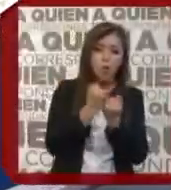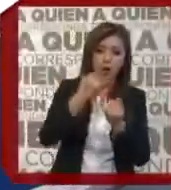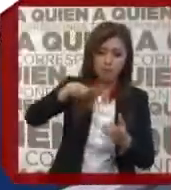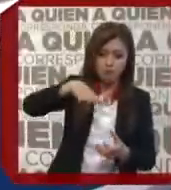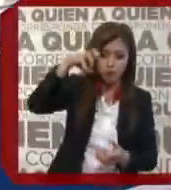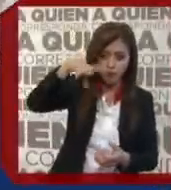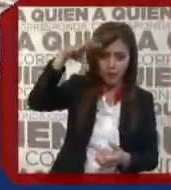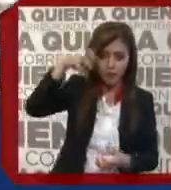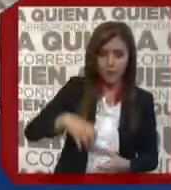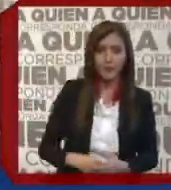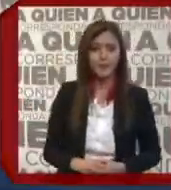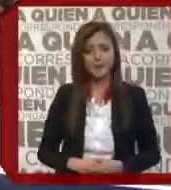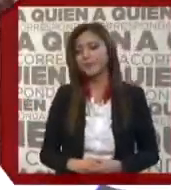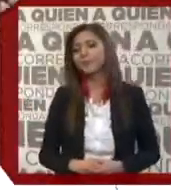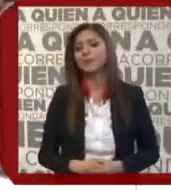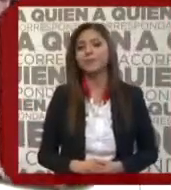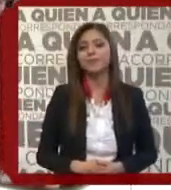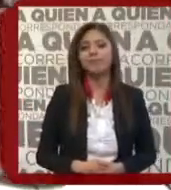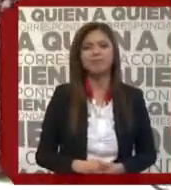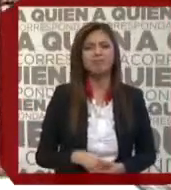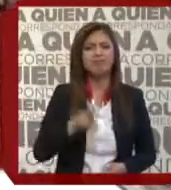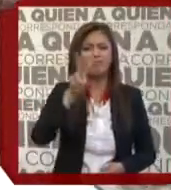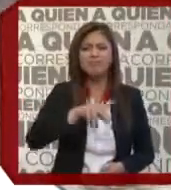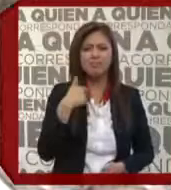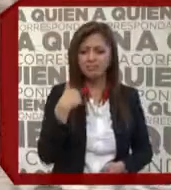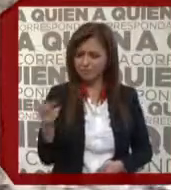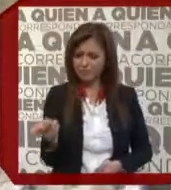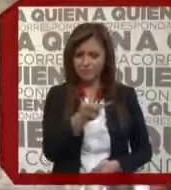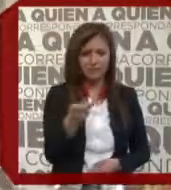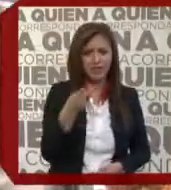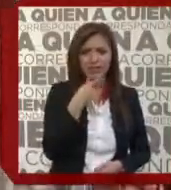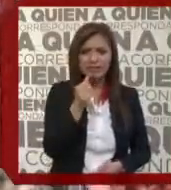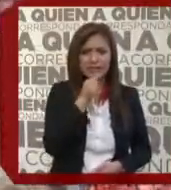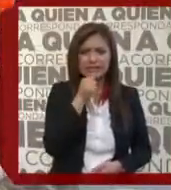Pescado, pulpo, nunca había probado la combinación de estos dos así.